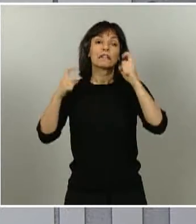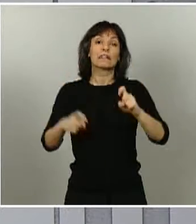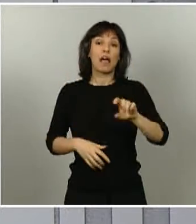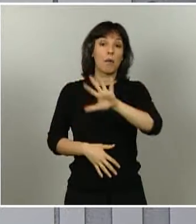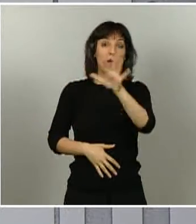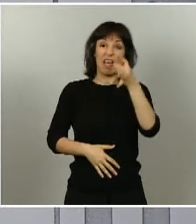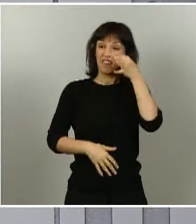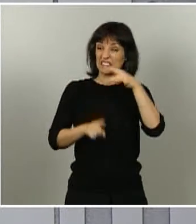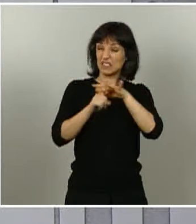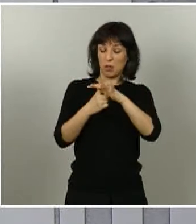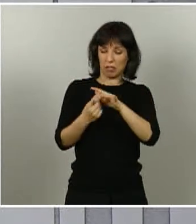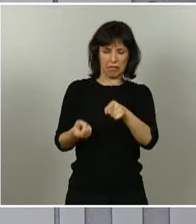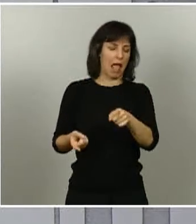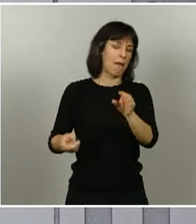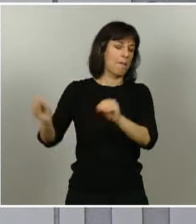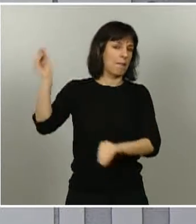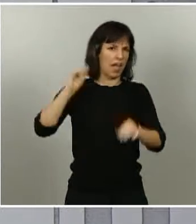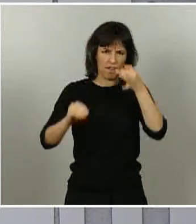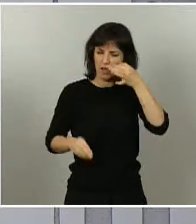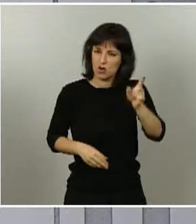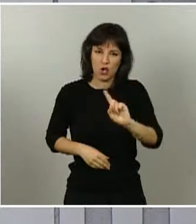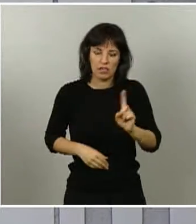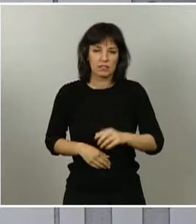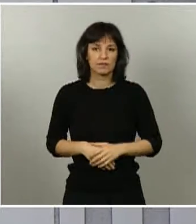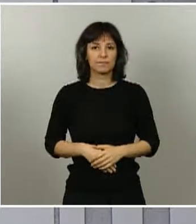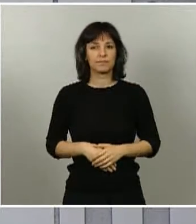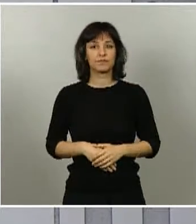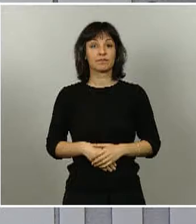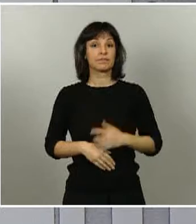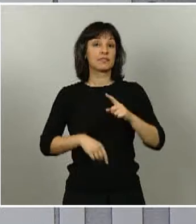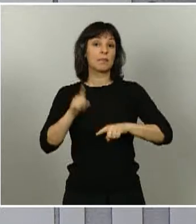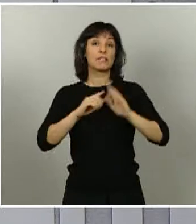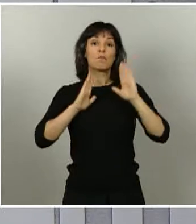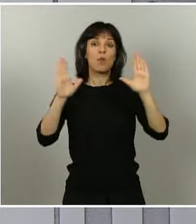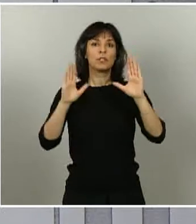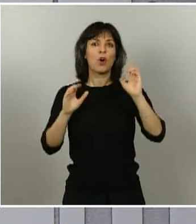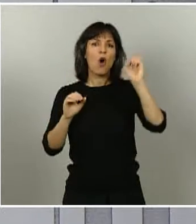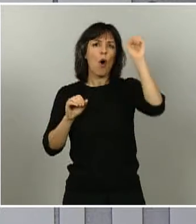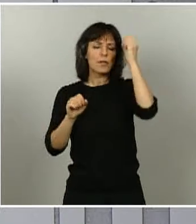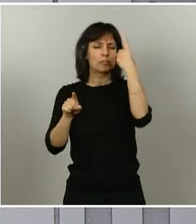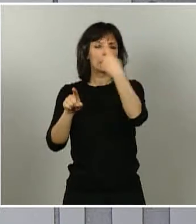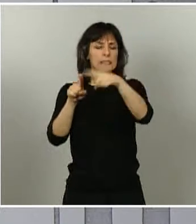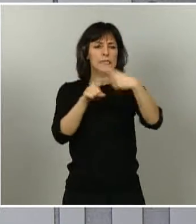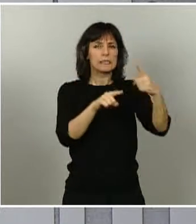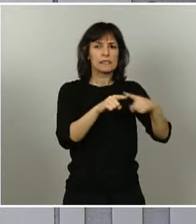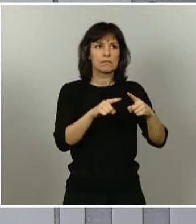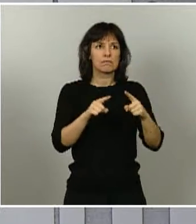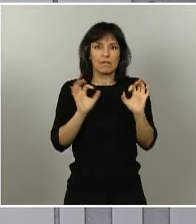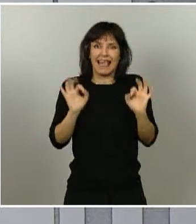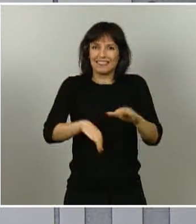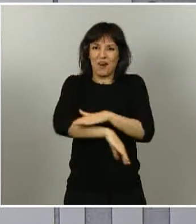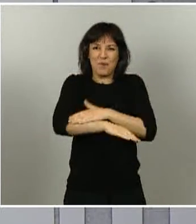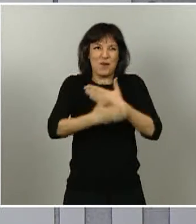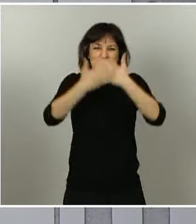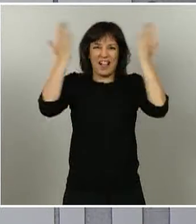la realidad. Que hay diferentes sensibilidades en un momento determinado en todos los gobiernos, y créanme que tengo en mi haber,